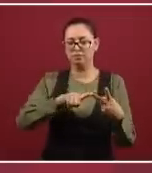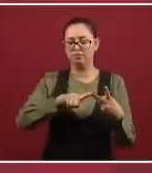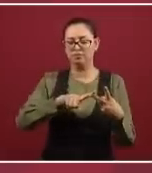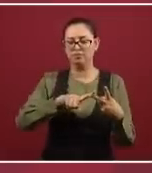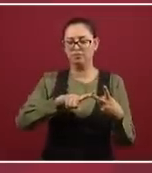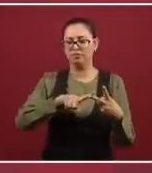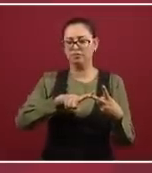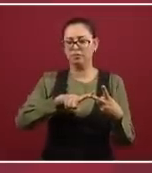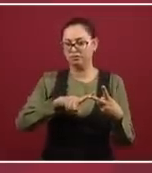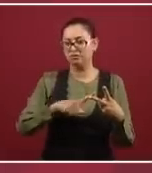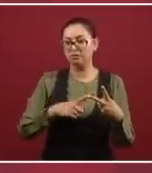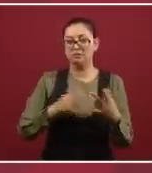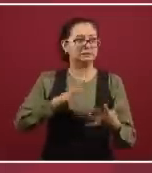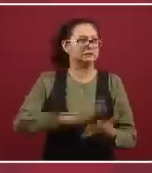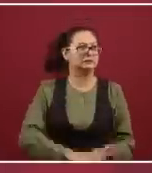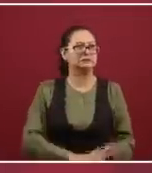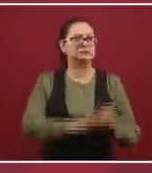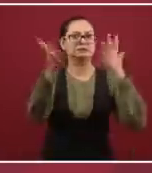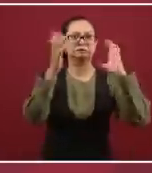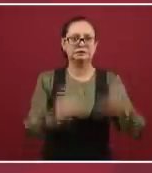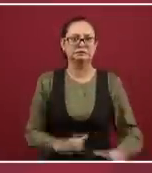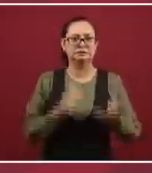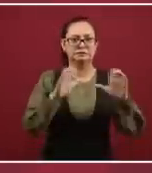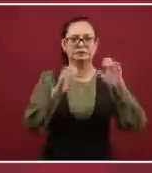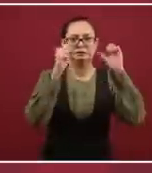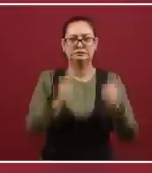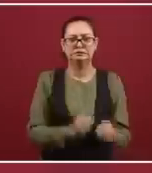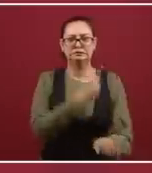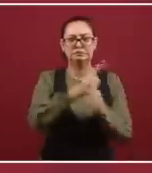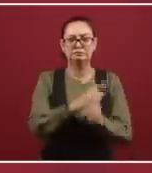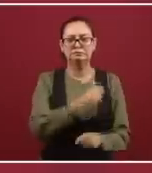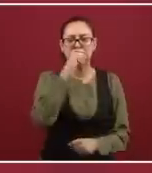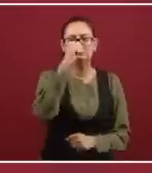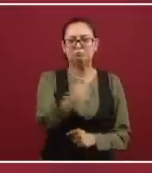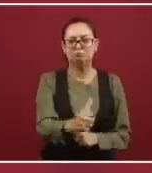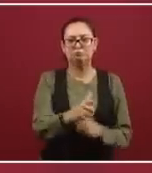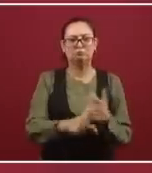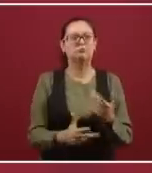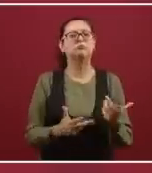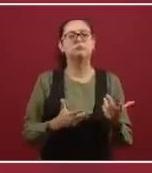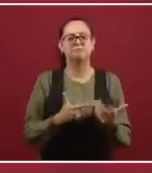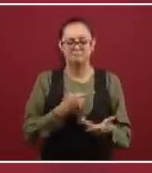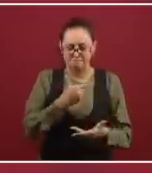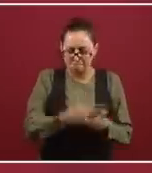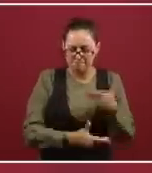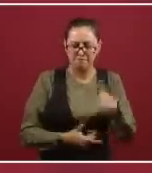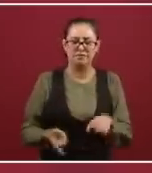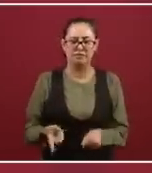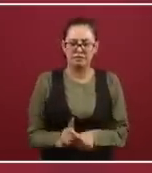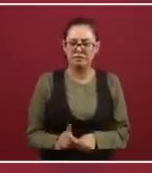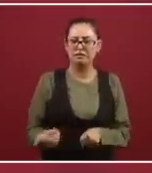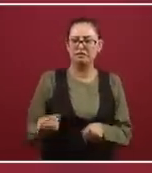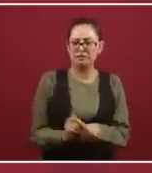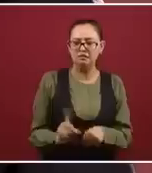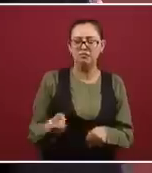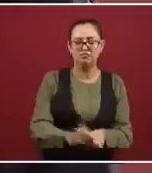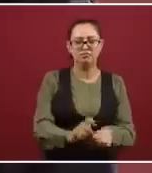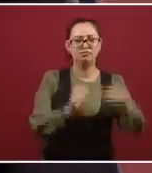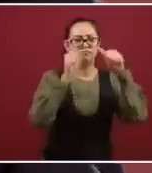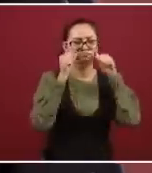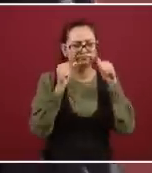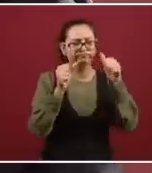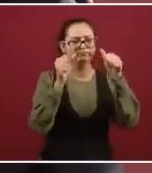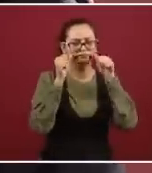el problema de la inseguridad y de la violencia, que lo estamos atendiendo todos los días. Y es